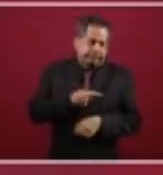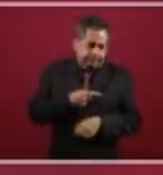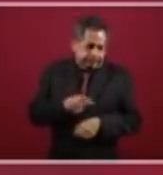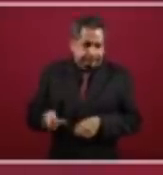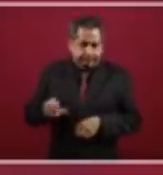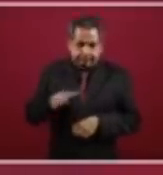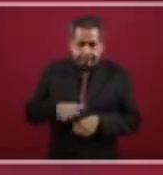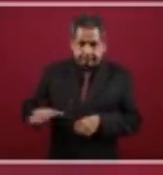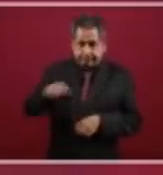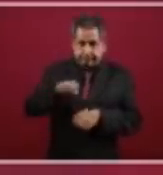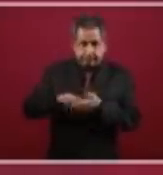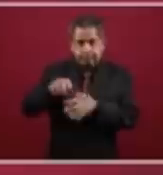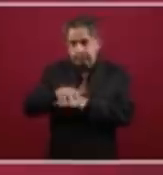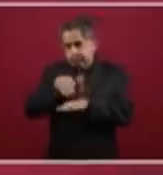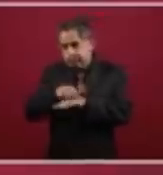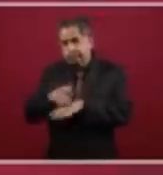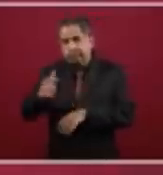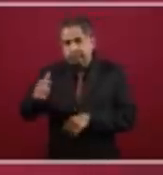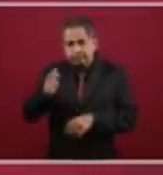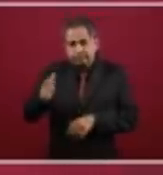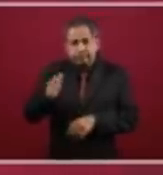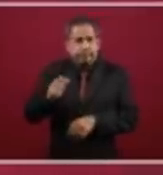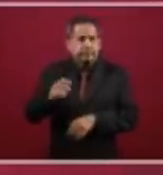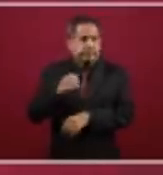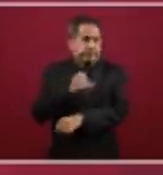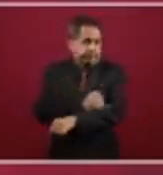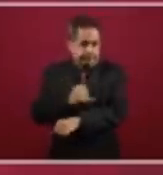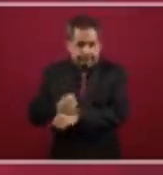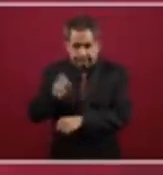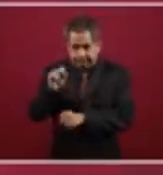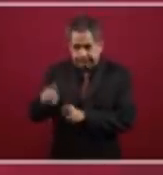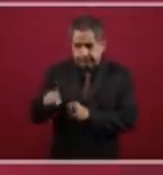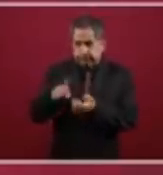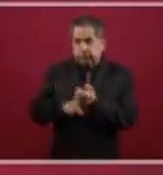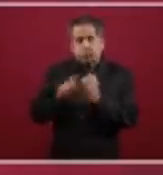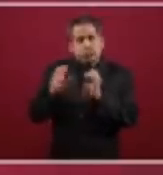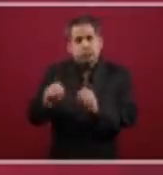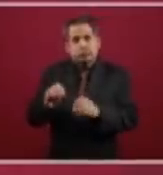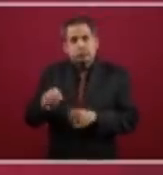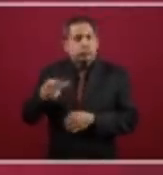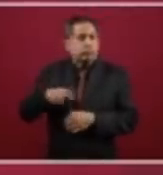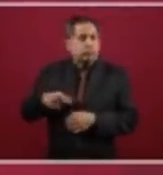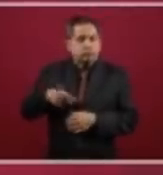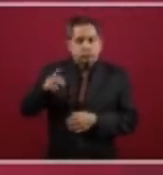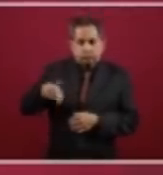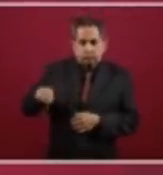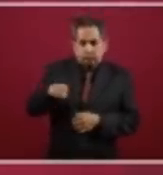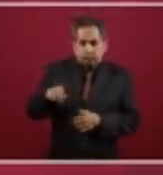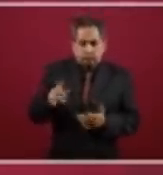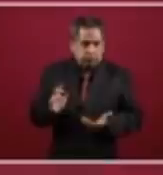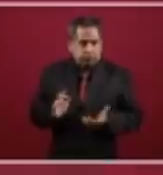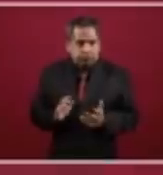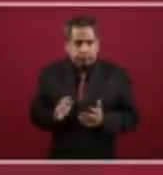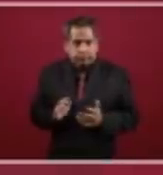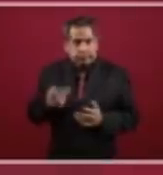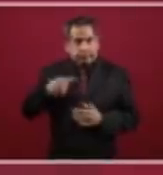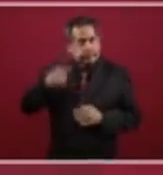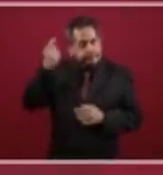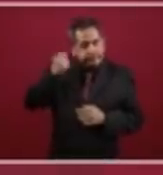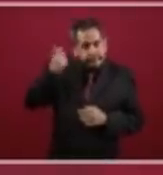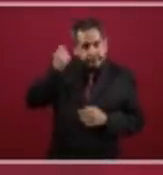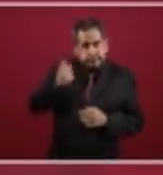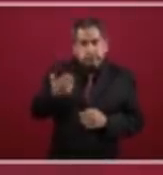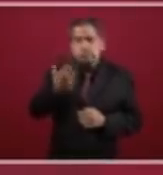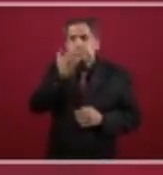económicos, en el caso de Tláhuac, Xochimilco e Iztapalapa, o personas pensionadas que